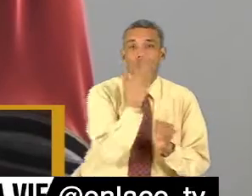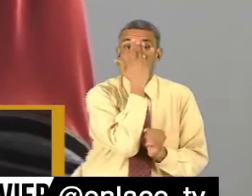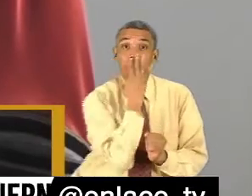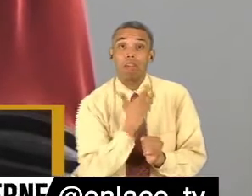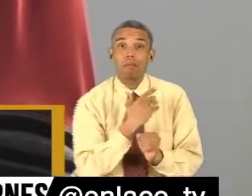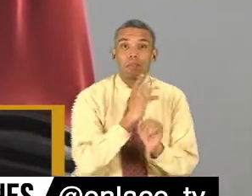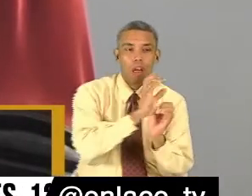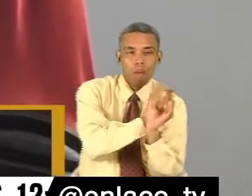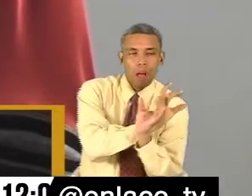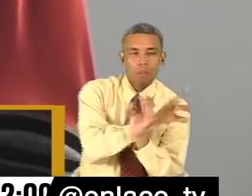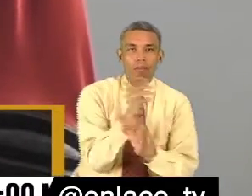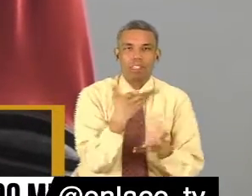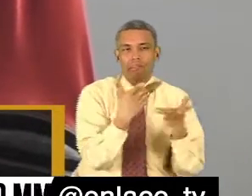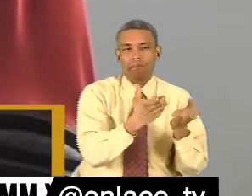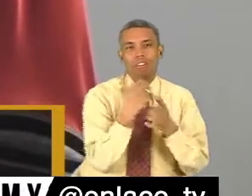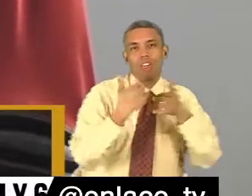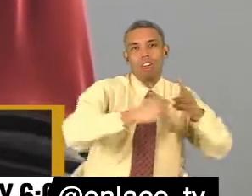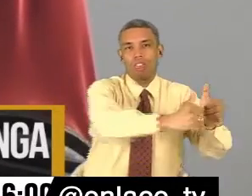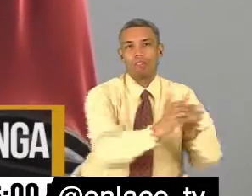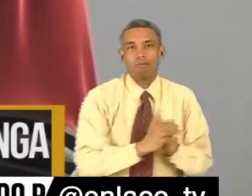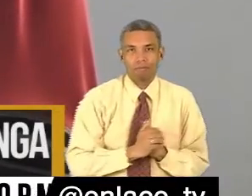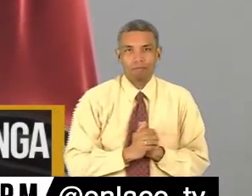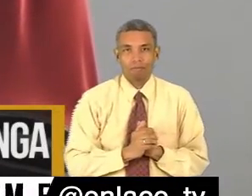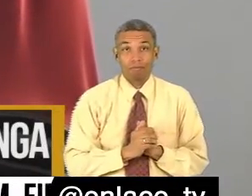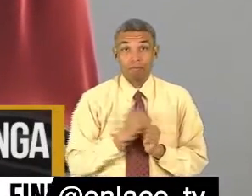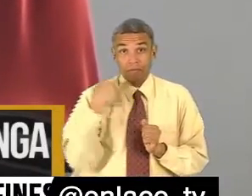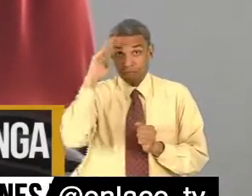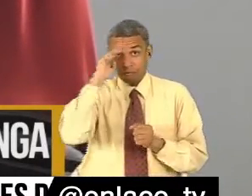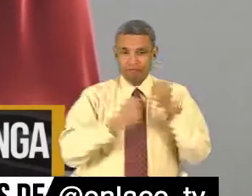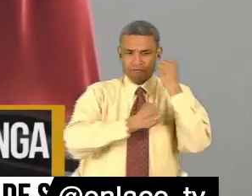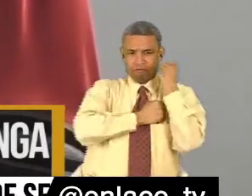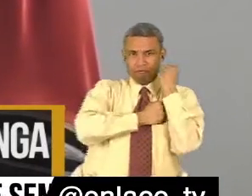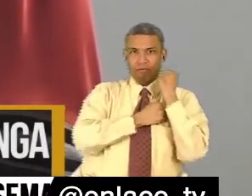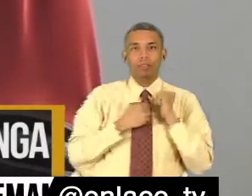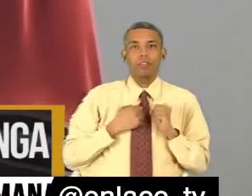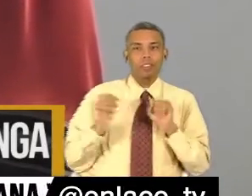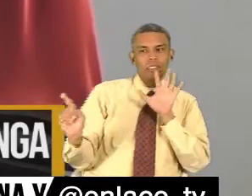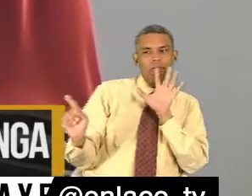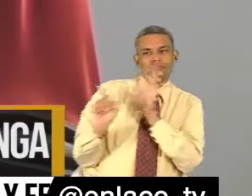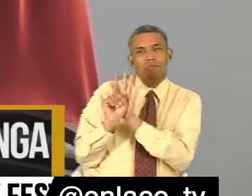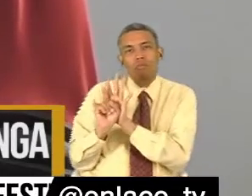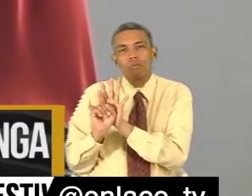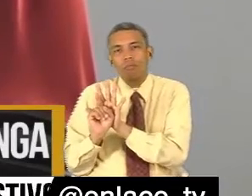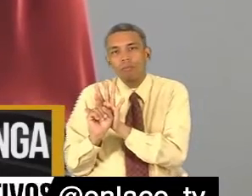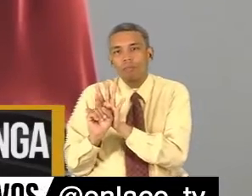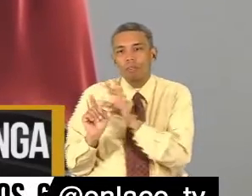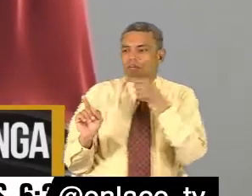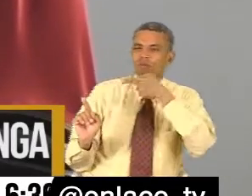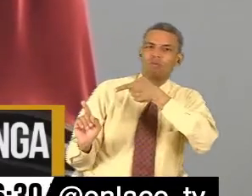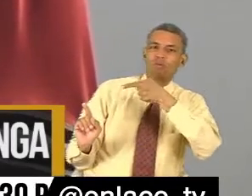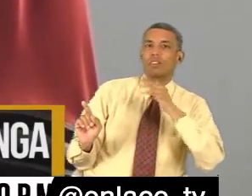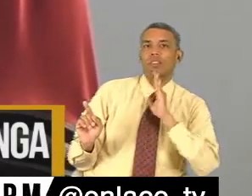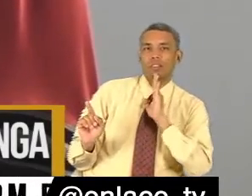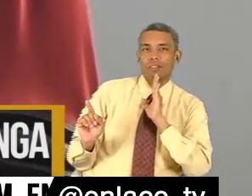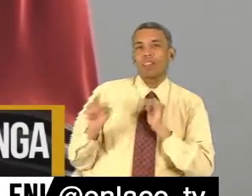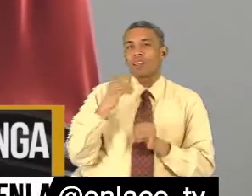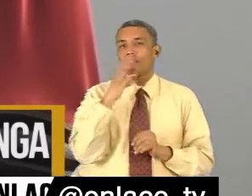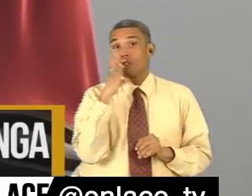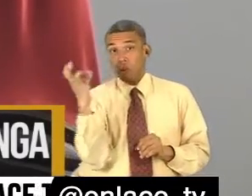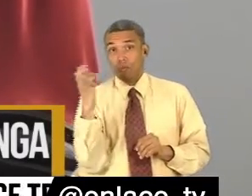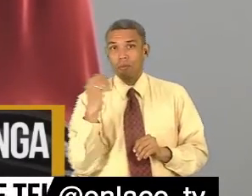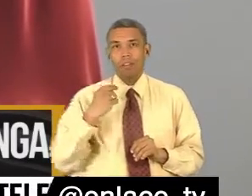Ejército, en coordinación con la Policía Nacional, logran la captura en flagrancia de un sujeto que se hacía pasar como